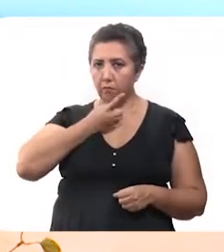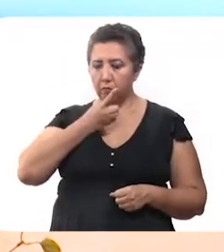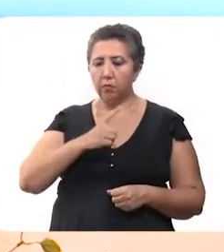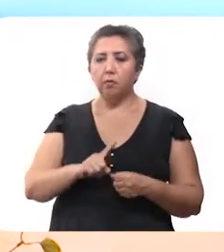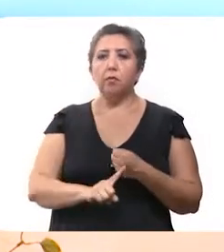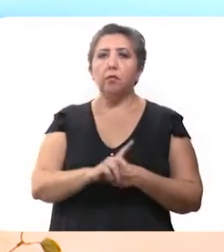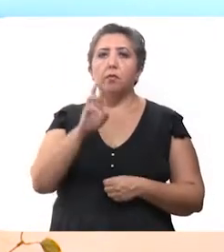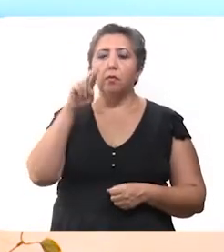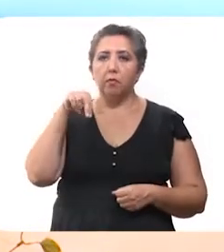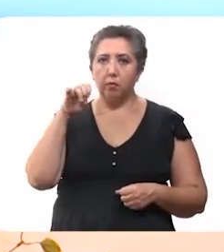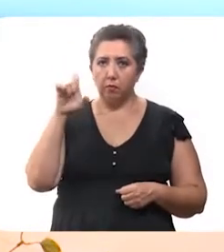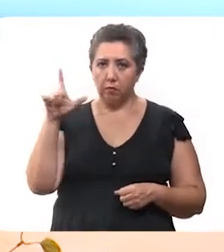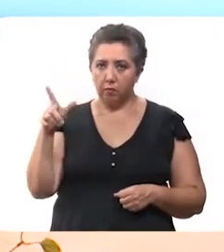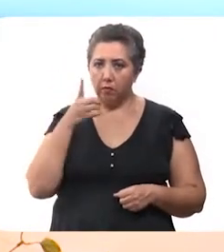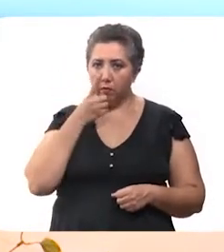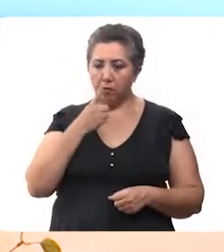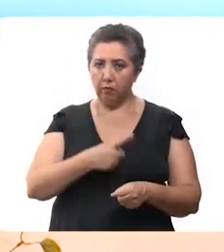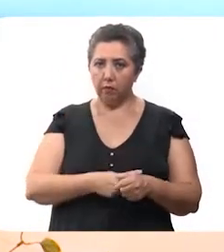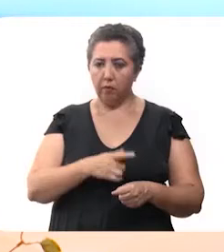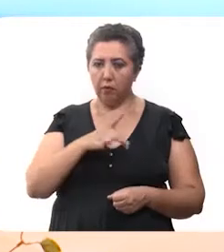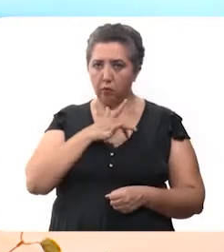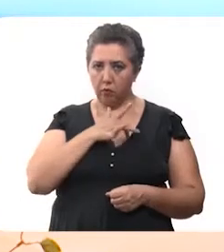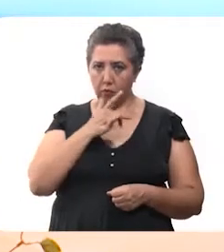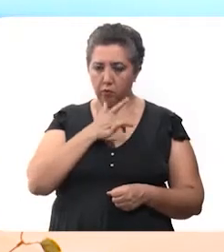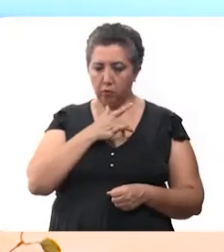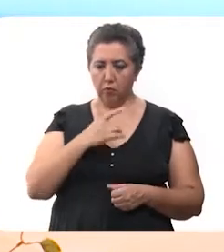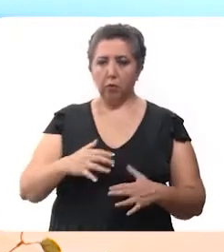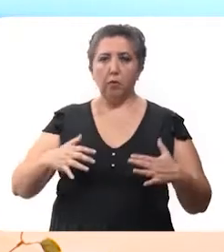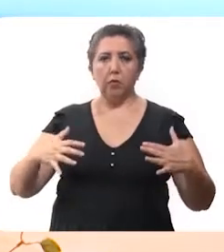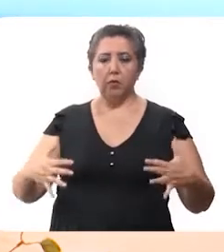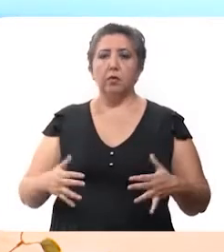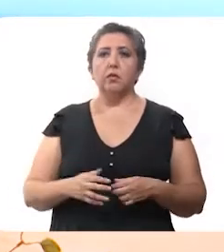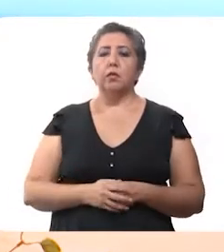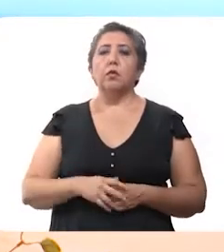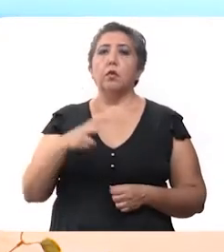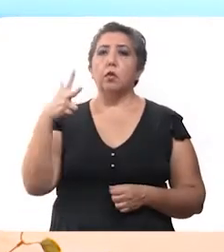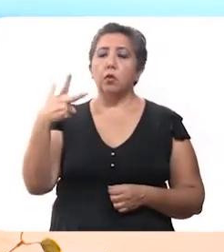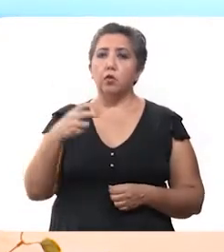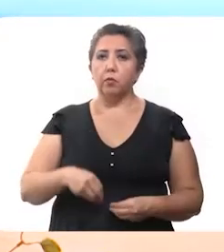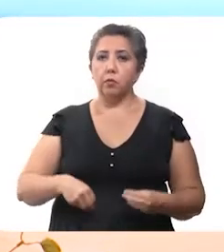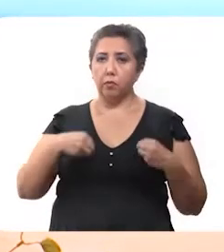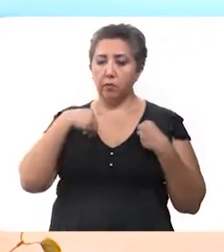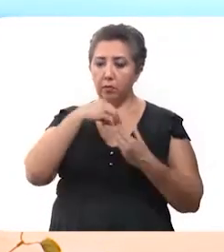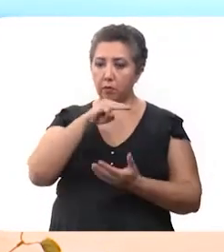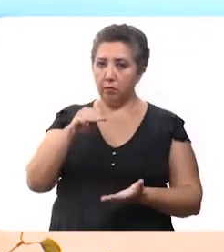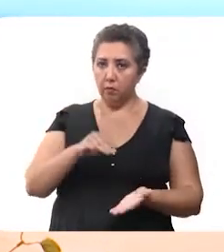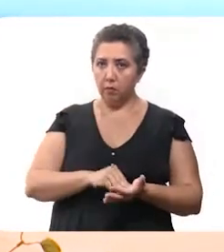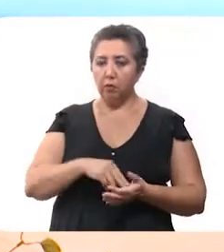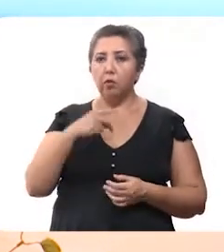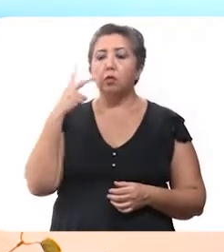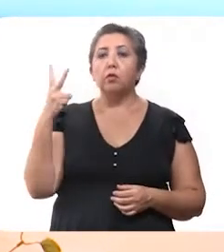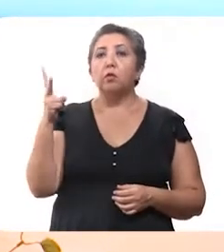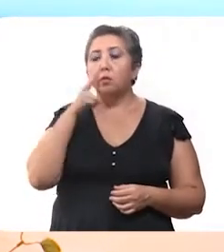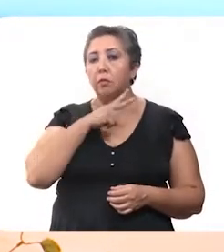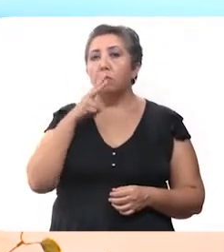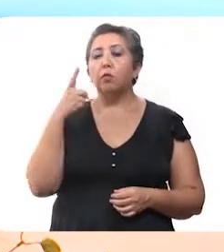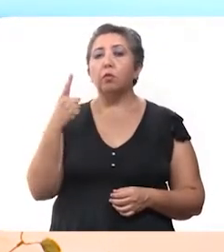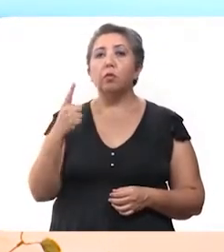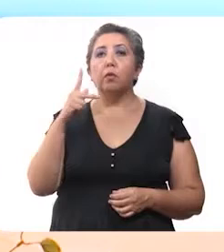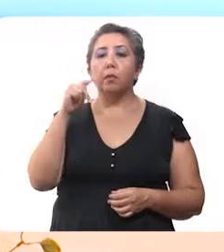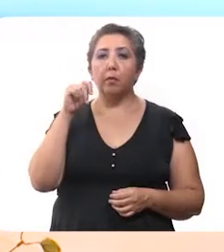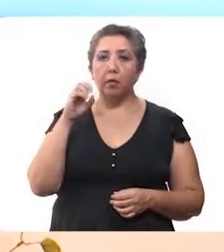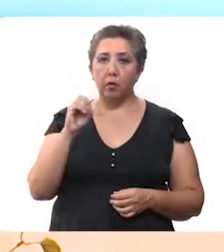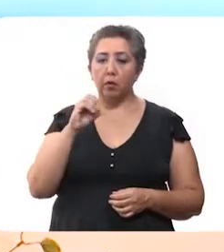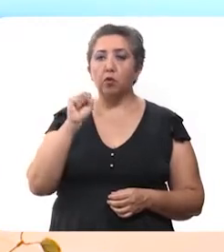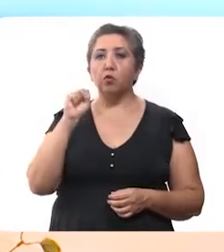diabetes, insuficiencia renal crónica, enfermedad cardiovascular y obesidad. 8 de ellos residían en Mérida, 2 en Valladolid, 1 en